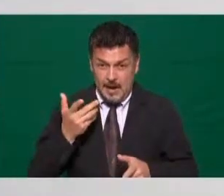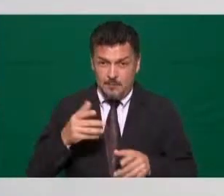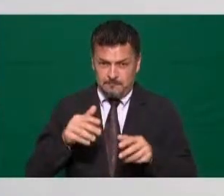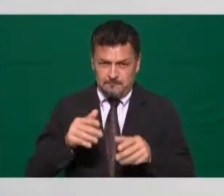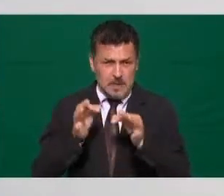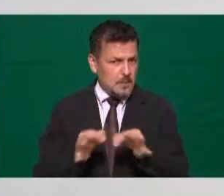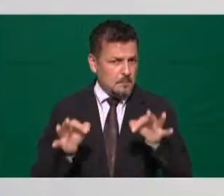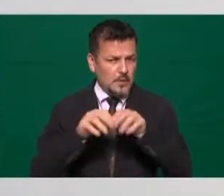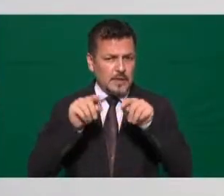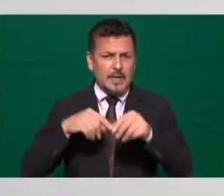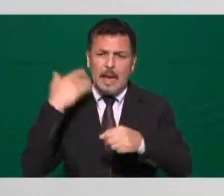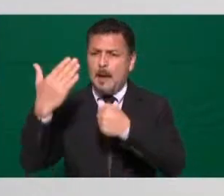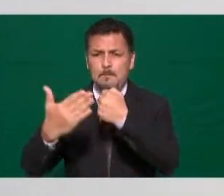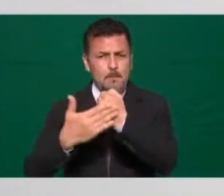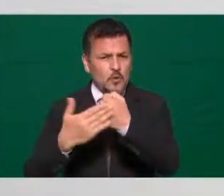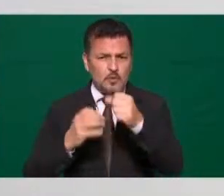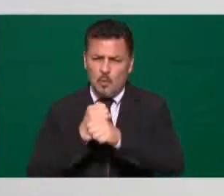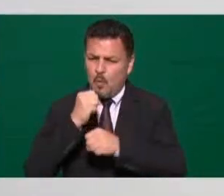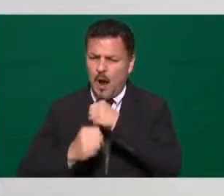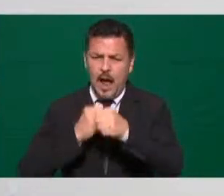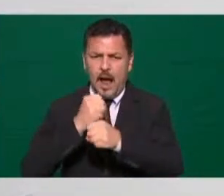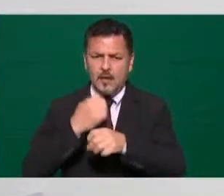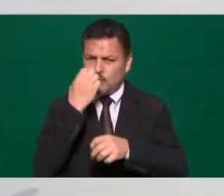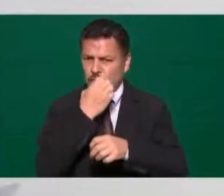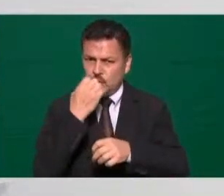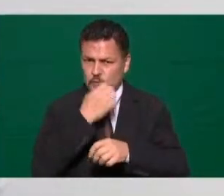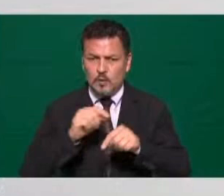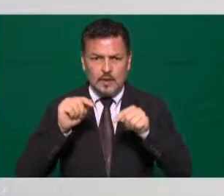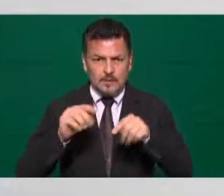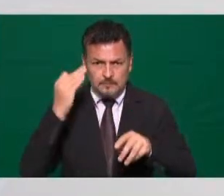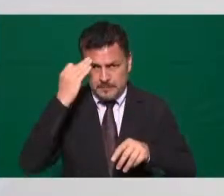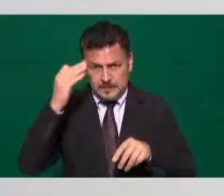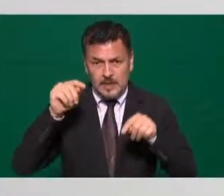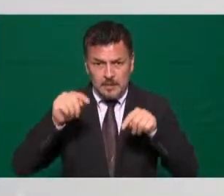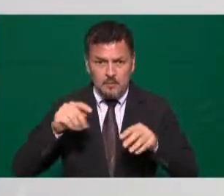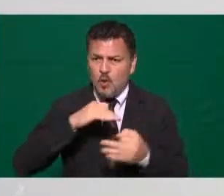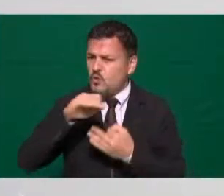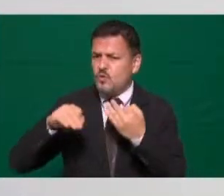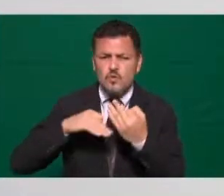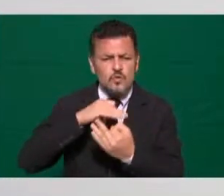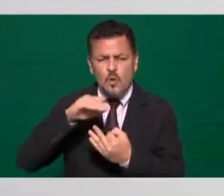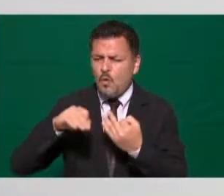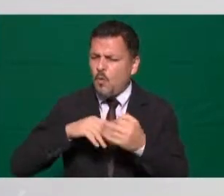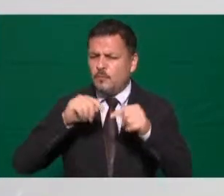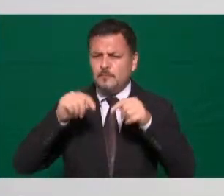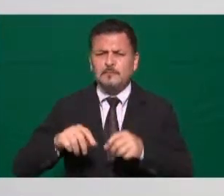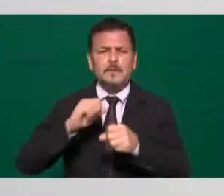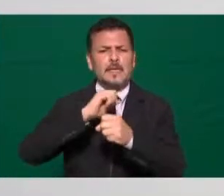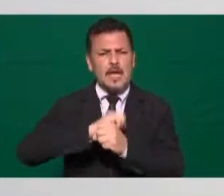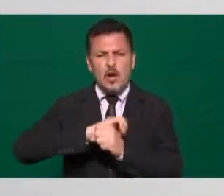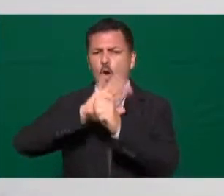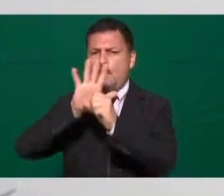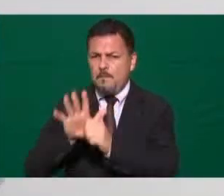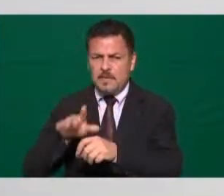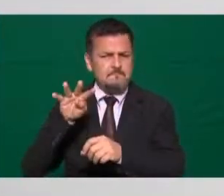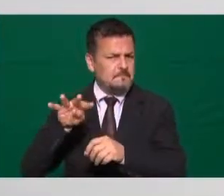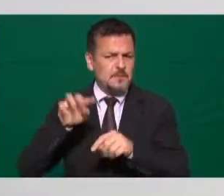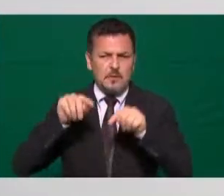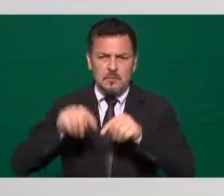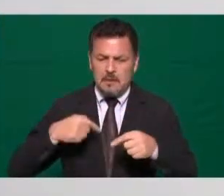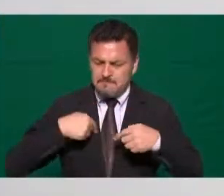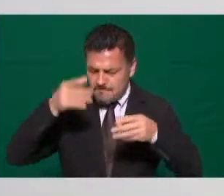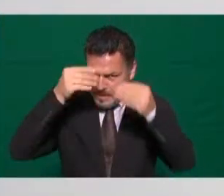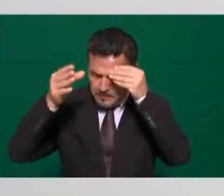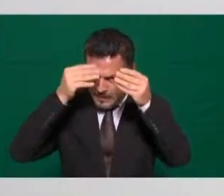próximo ciclo escolar aprovecharemos todo lo que la pandemia del COVID-19 nos ha